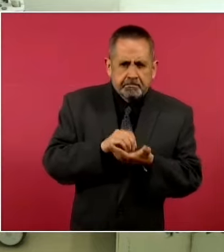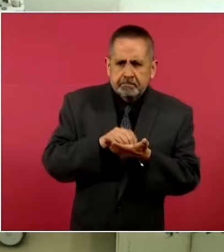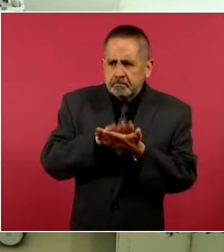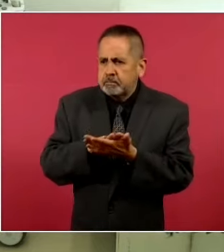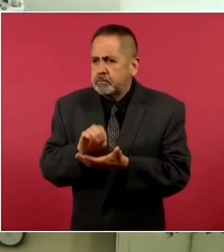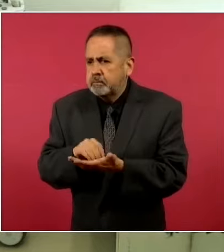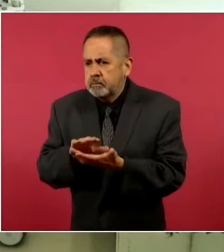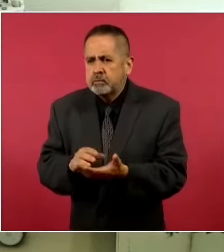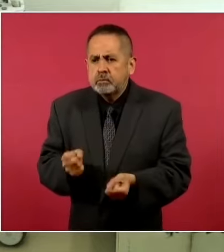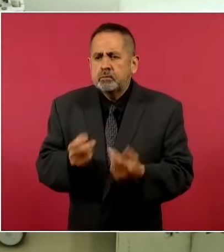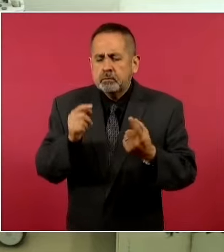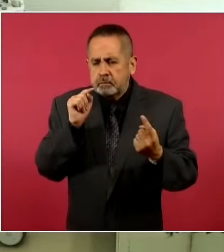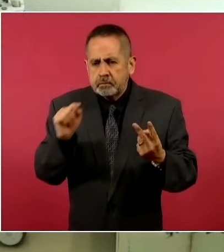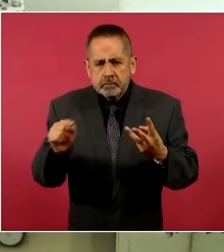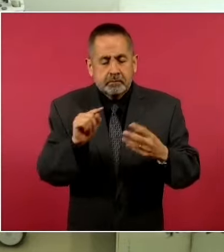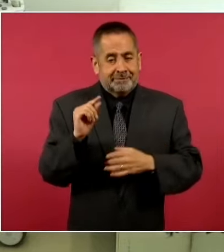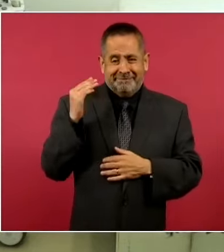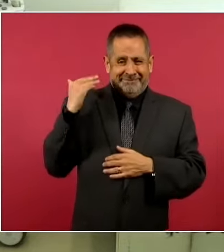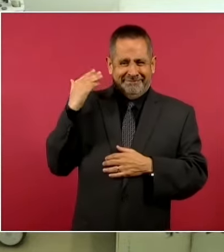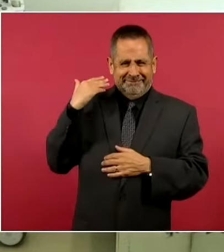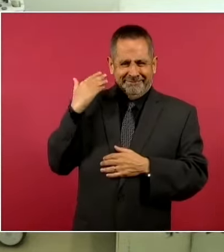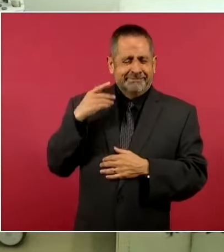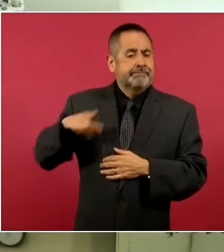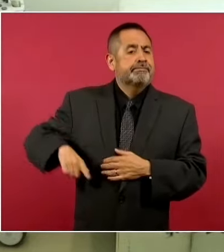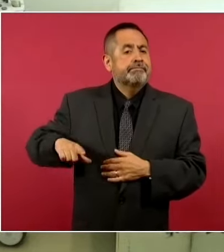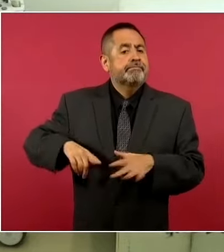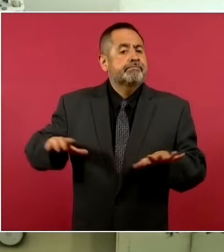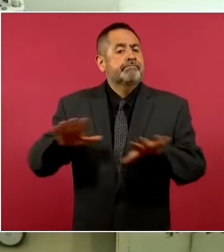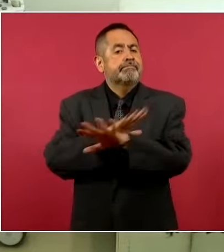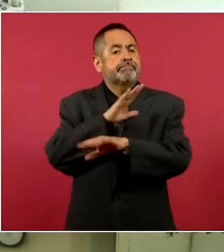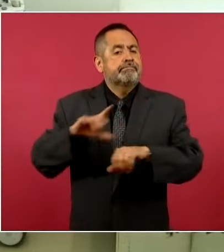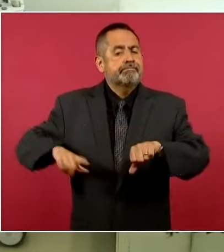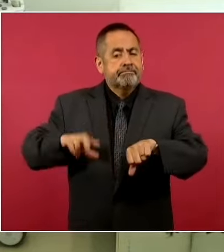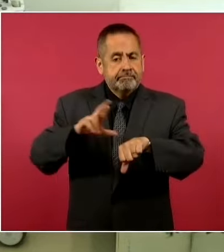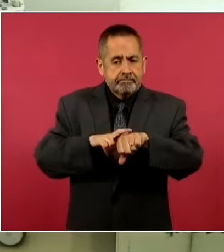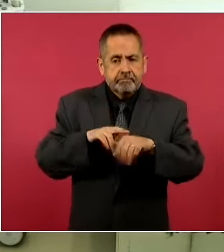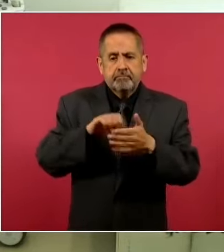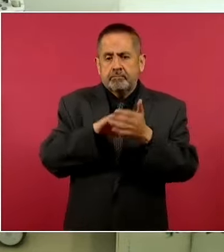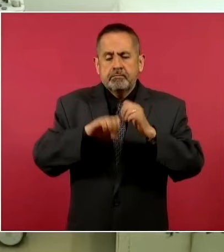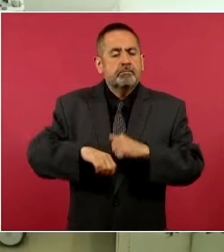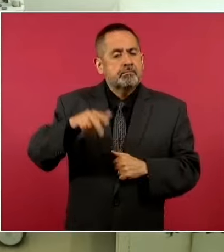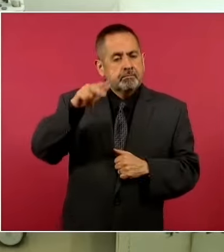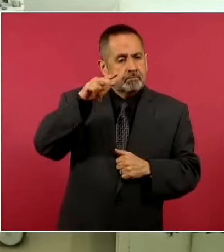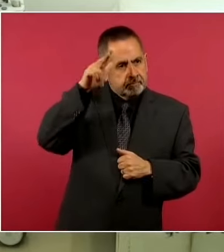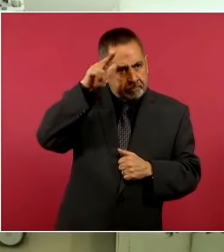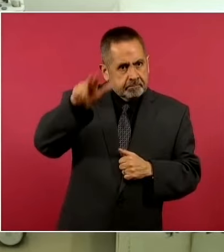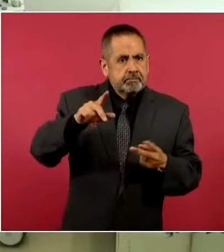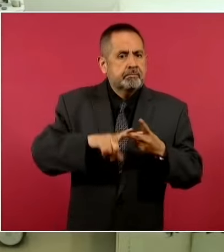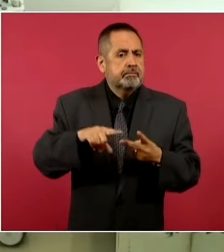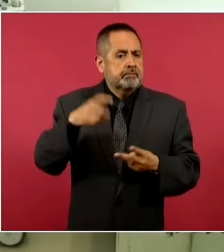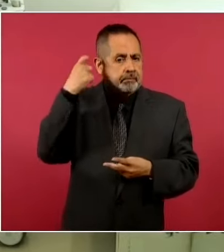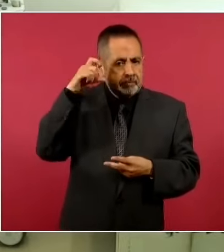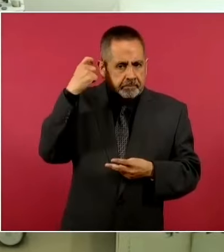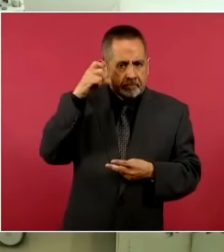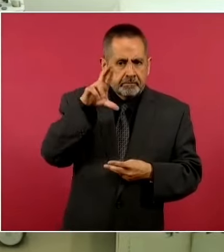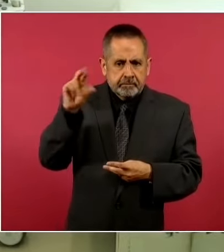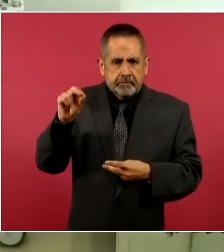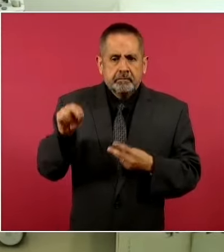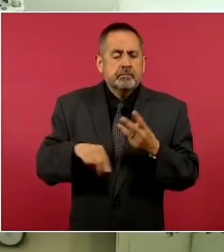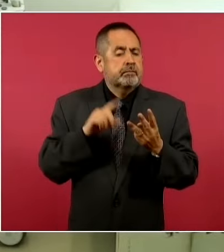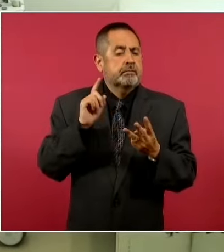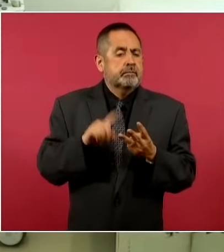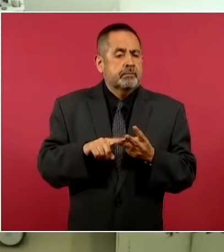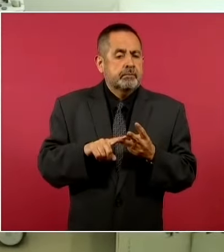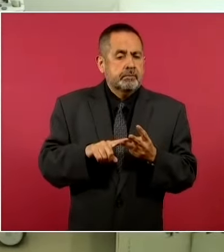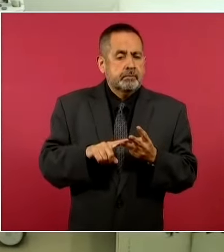que además acaban de cambiar sus gobiernos estatales, en el estado de Hidalgo, en el estado de Quintana Roo y en el estado